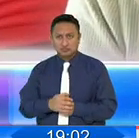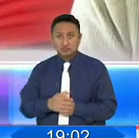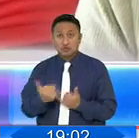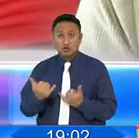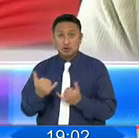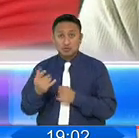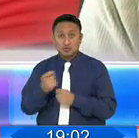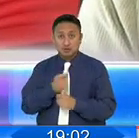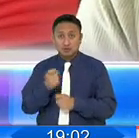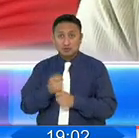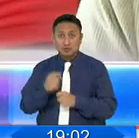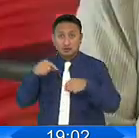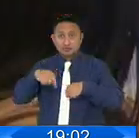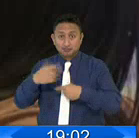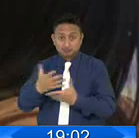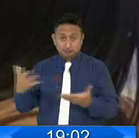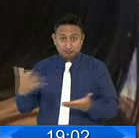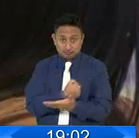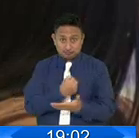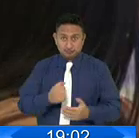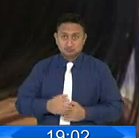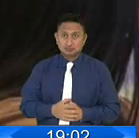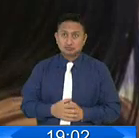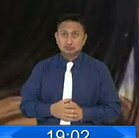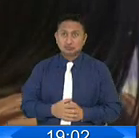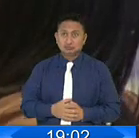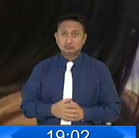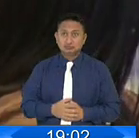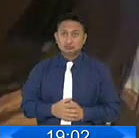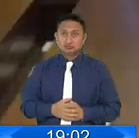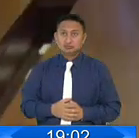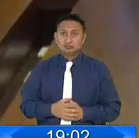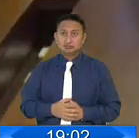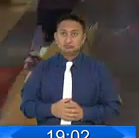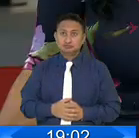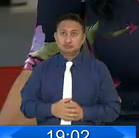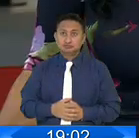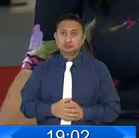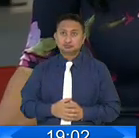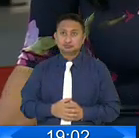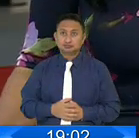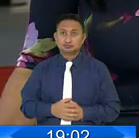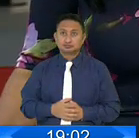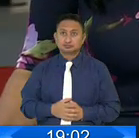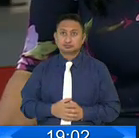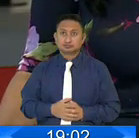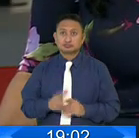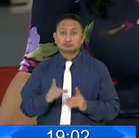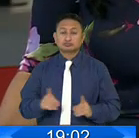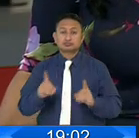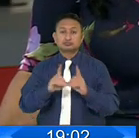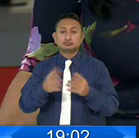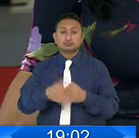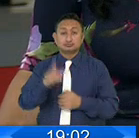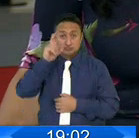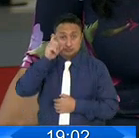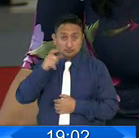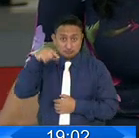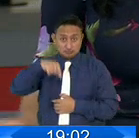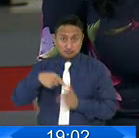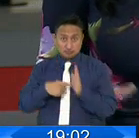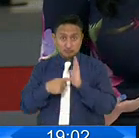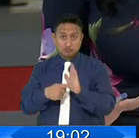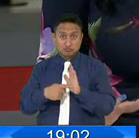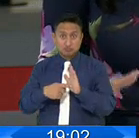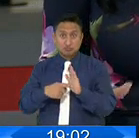puesto al subir las incautaciones. Informó Carlos Julio Gurumendi. Datos de la Fiscalía General del Estado muestran